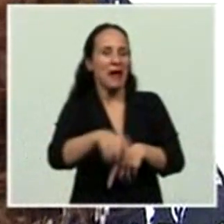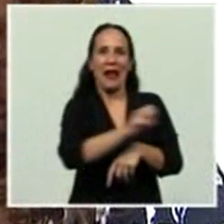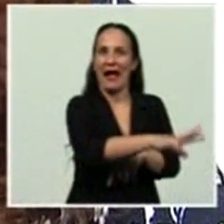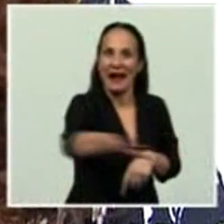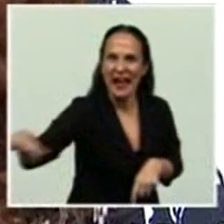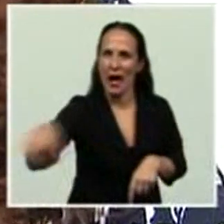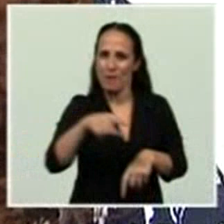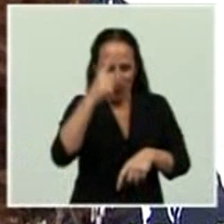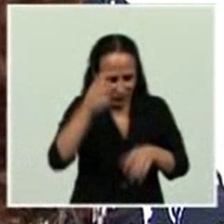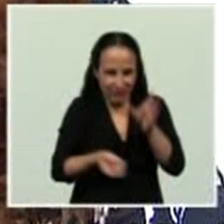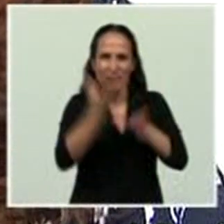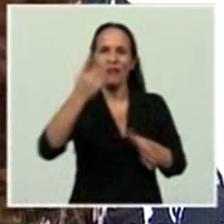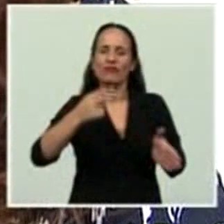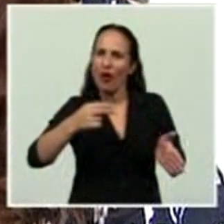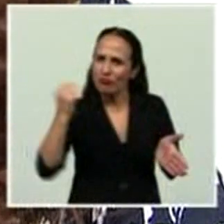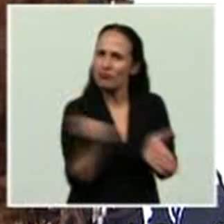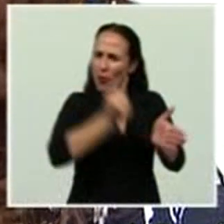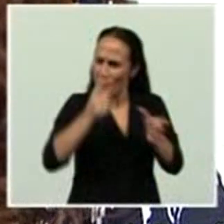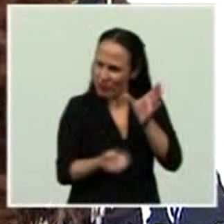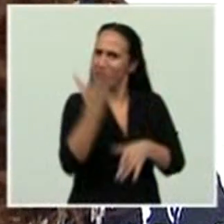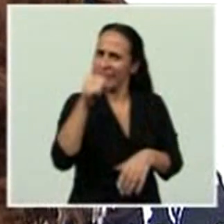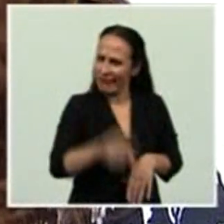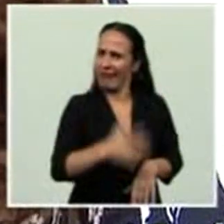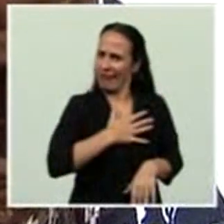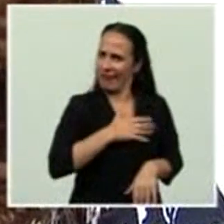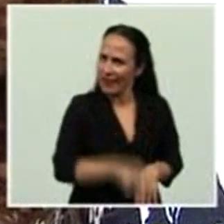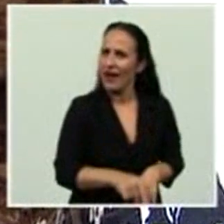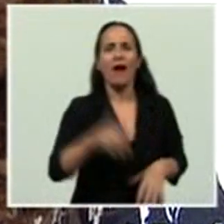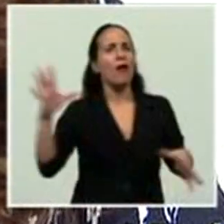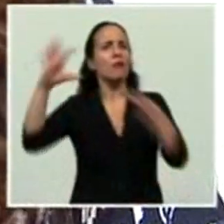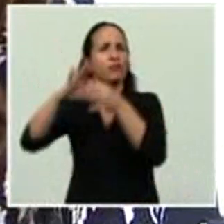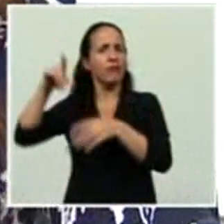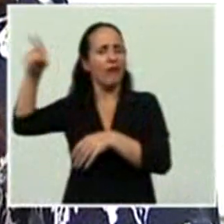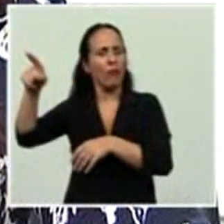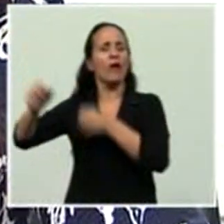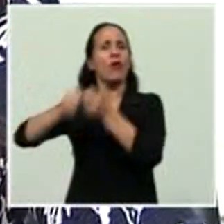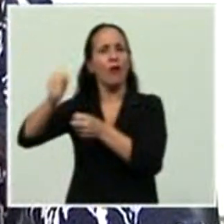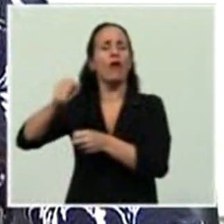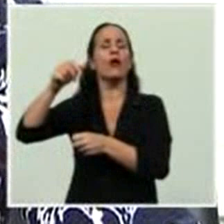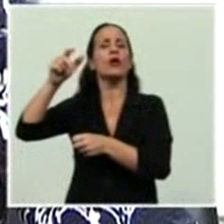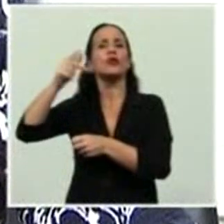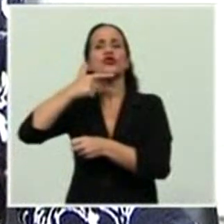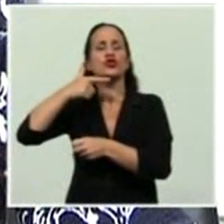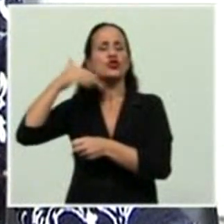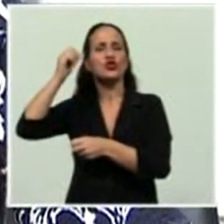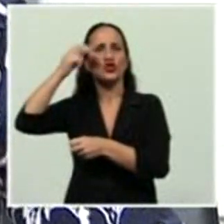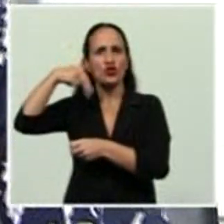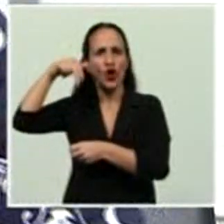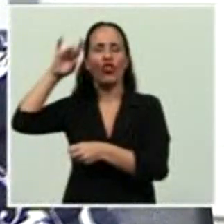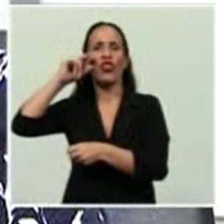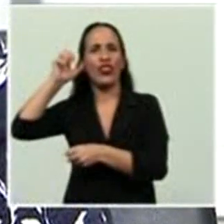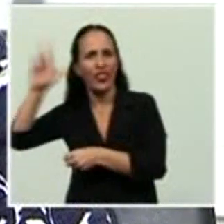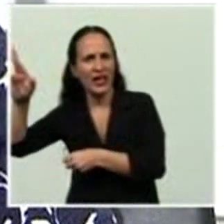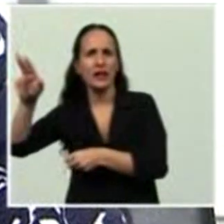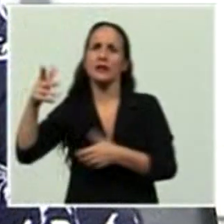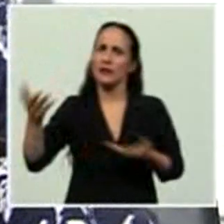campo con invento patentado y con acuerdo con una multinacional como John Deere en un día con obras tan importantes para marrer plata con